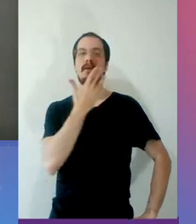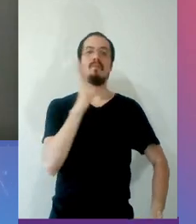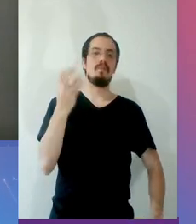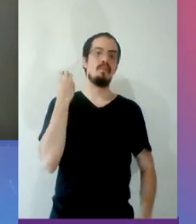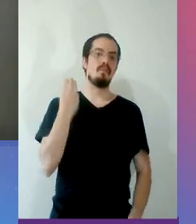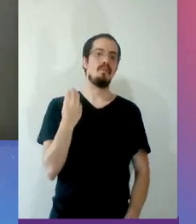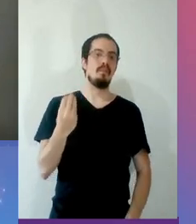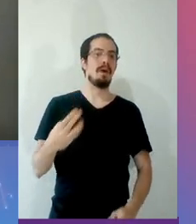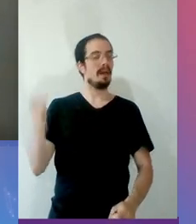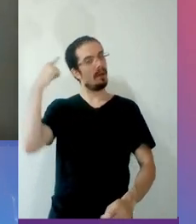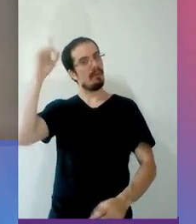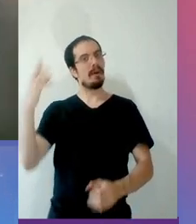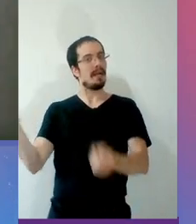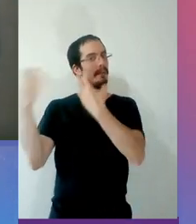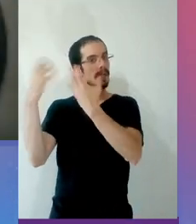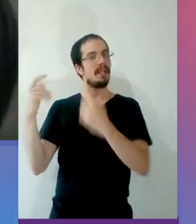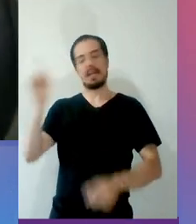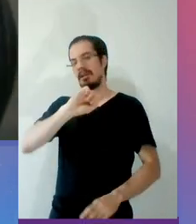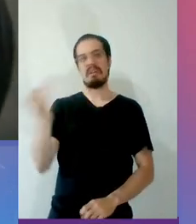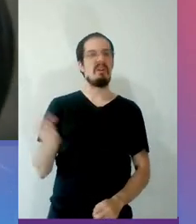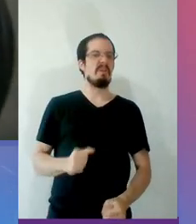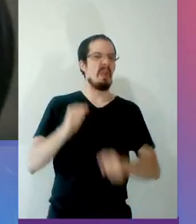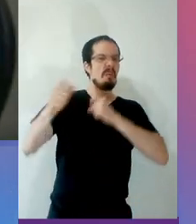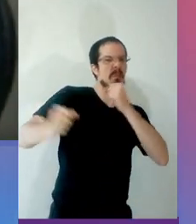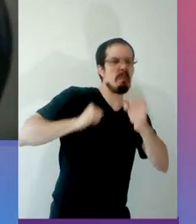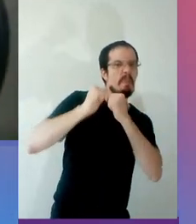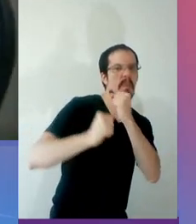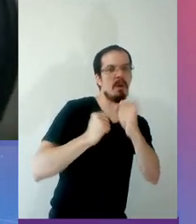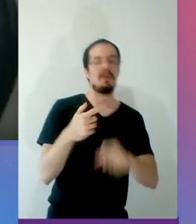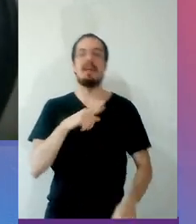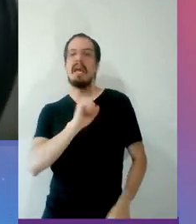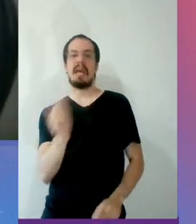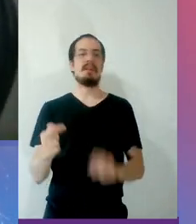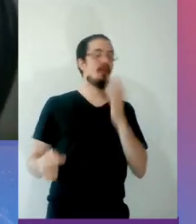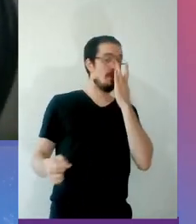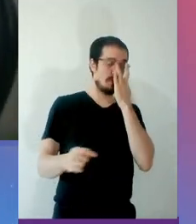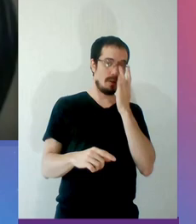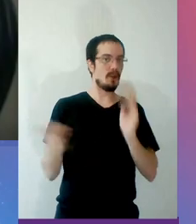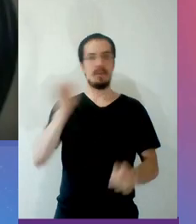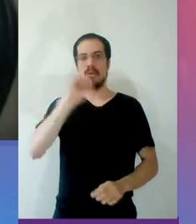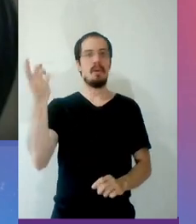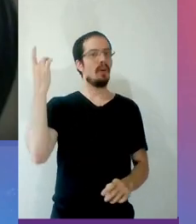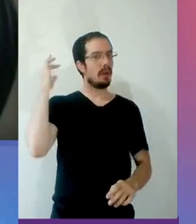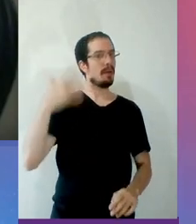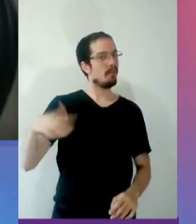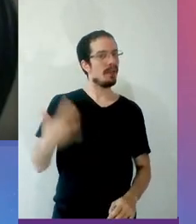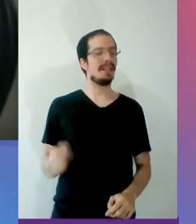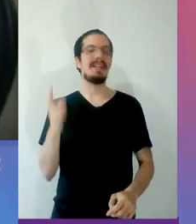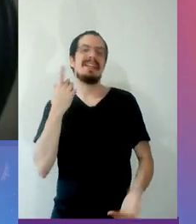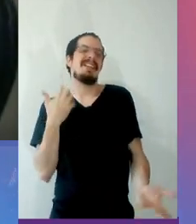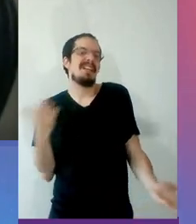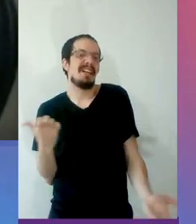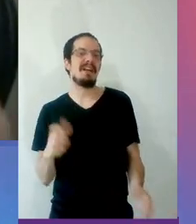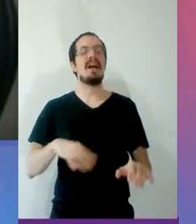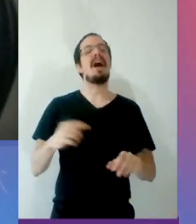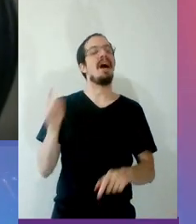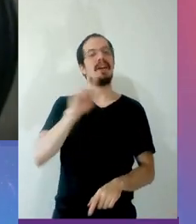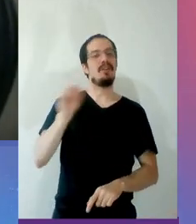violento, hiciera lo que hiciera, lo importante es que era buen alumno. Hoy día yo creo que el concepto de desarrollo ya está